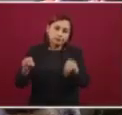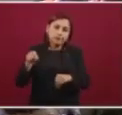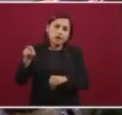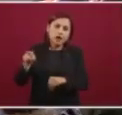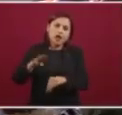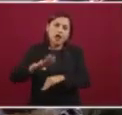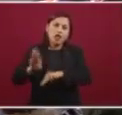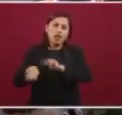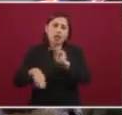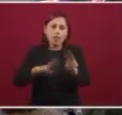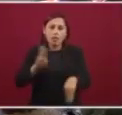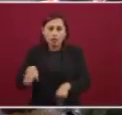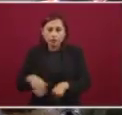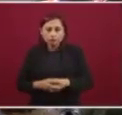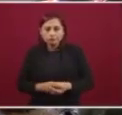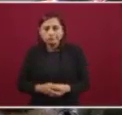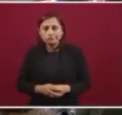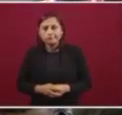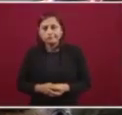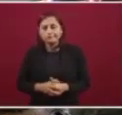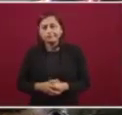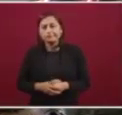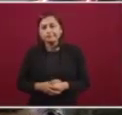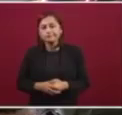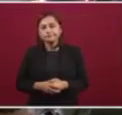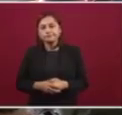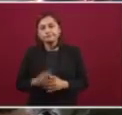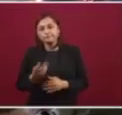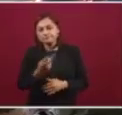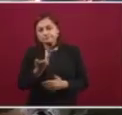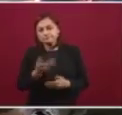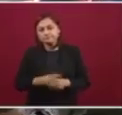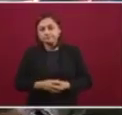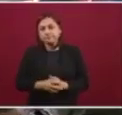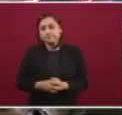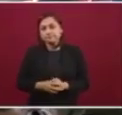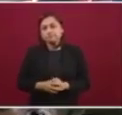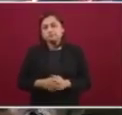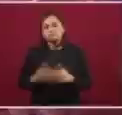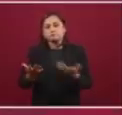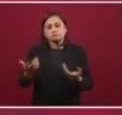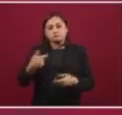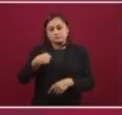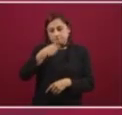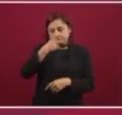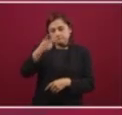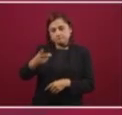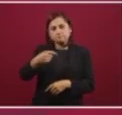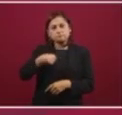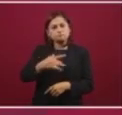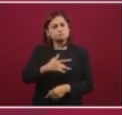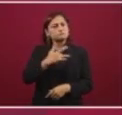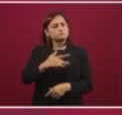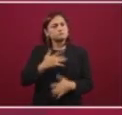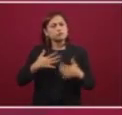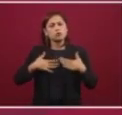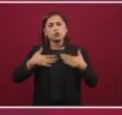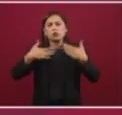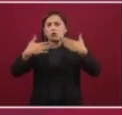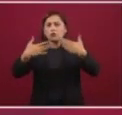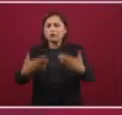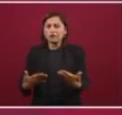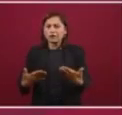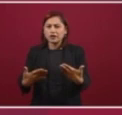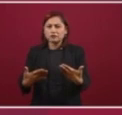respecto. Pues que estoy yo muy confiado en